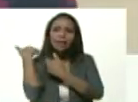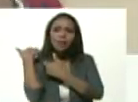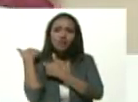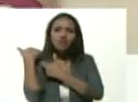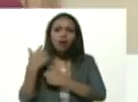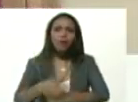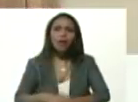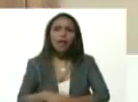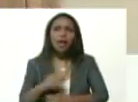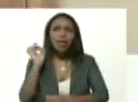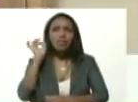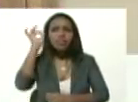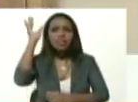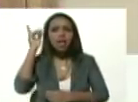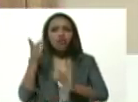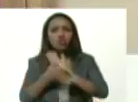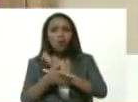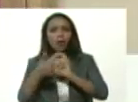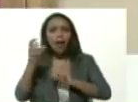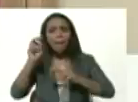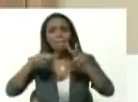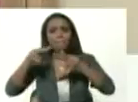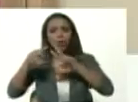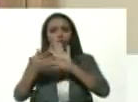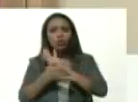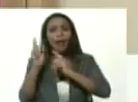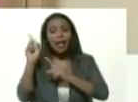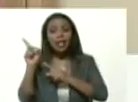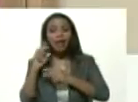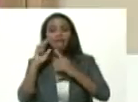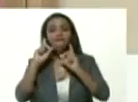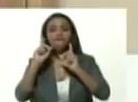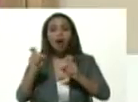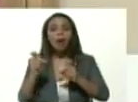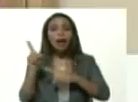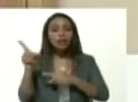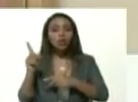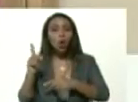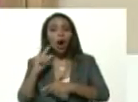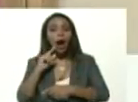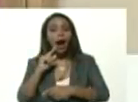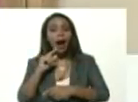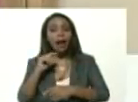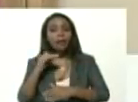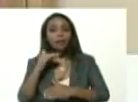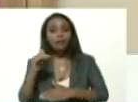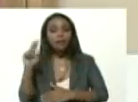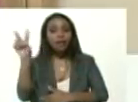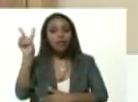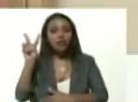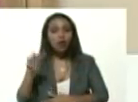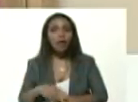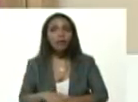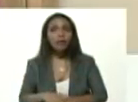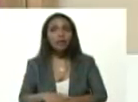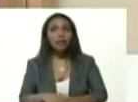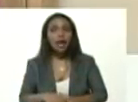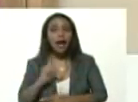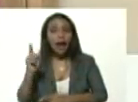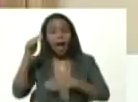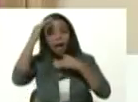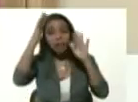tiene, pudiéramos decir, fama en los Andes venezolanos de haber atendido y